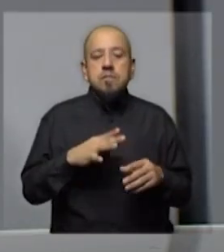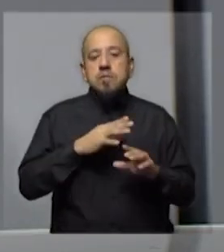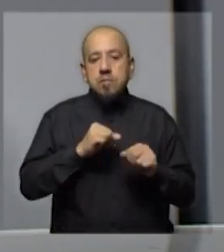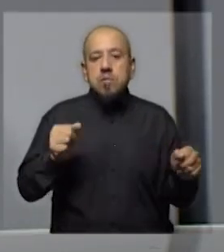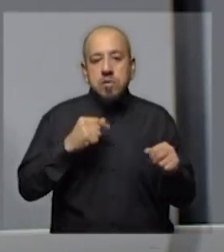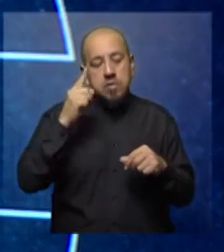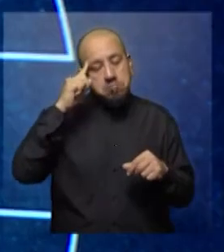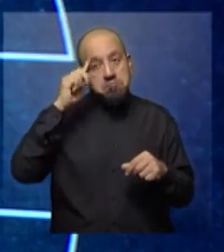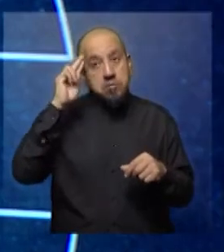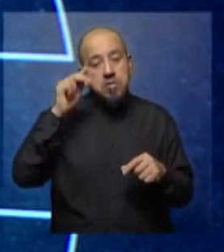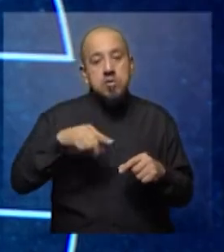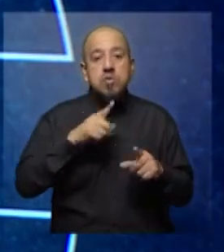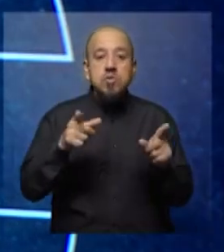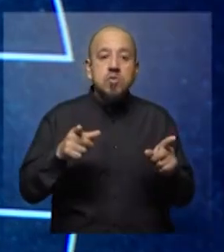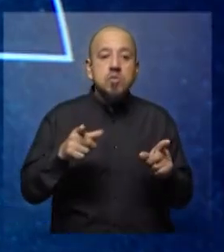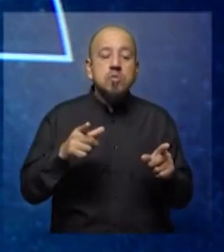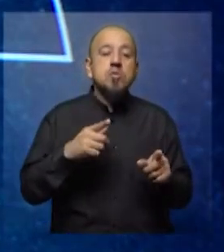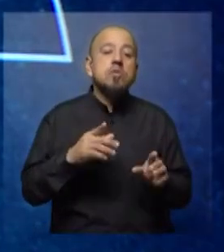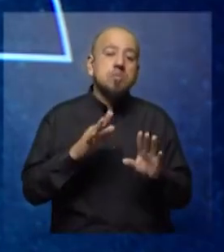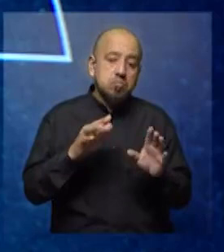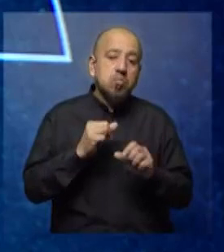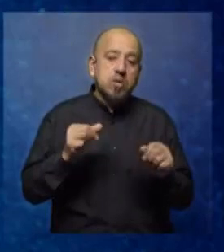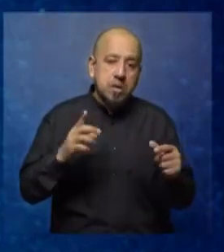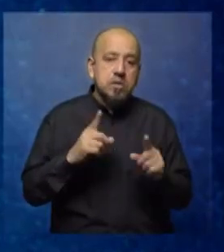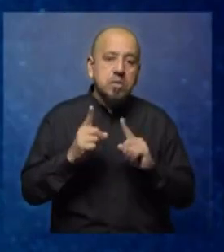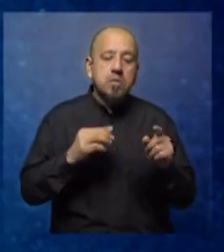y nuestras creencias son falibles